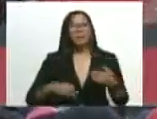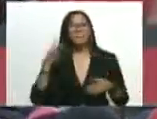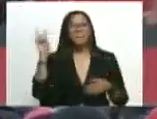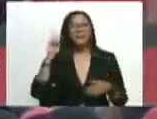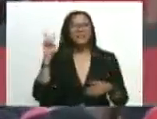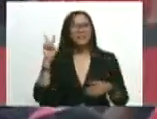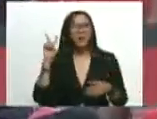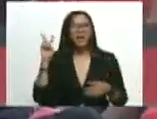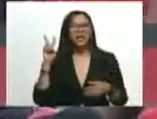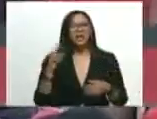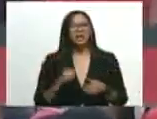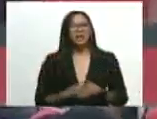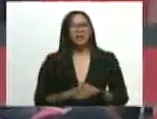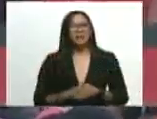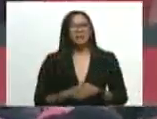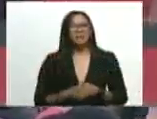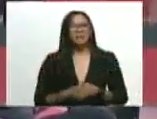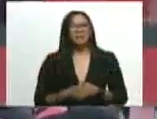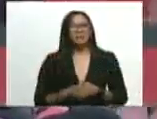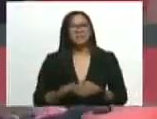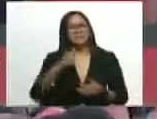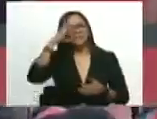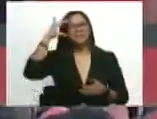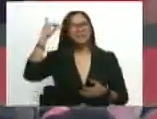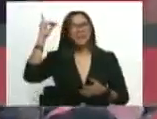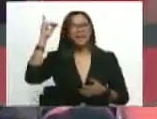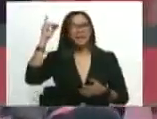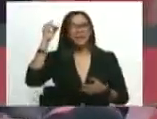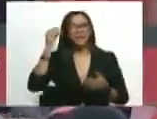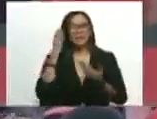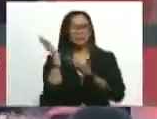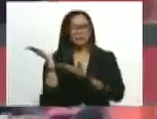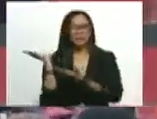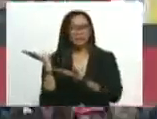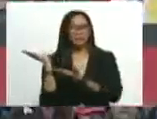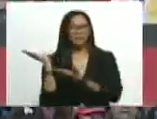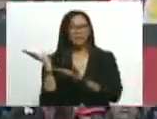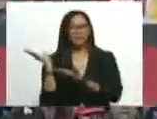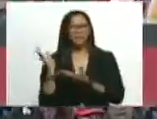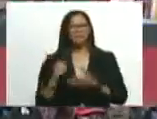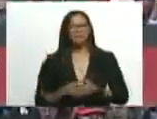la República bolivariana de Venezuela del orina Rodríguez